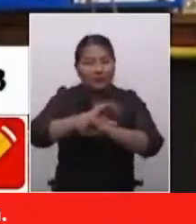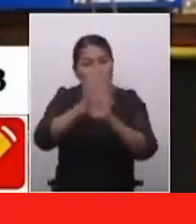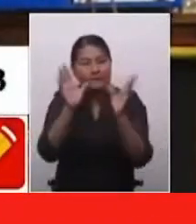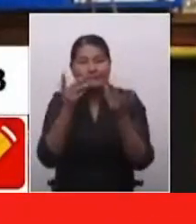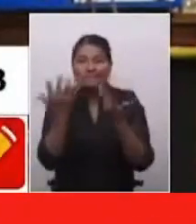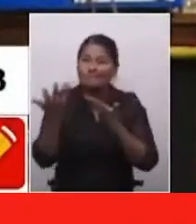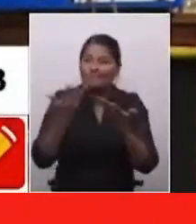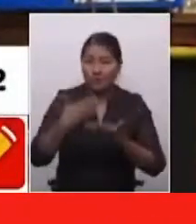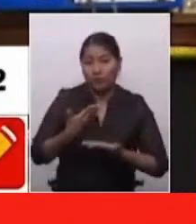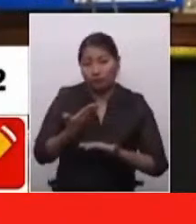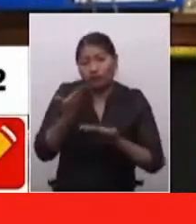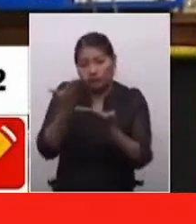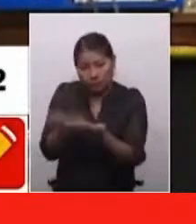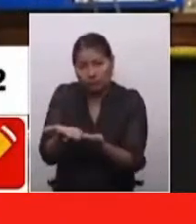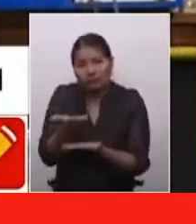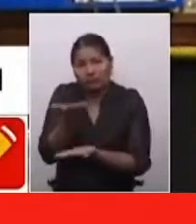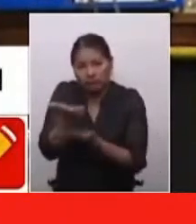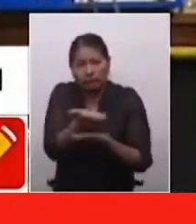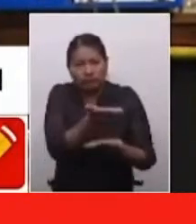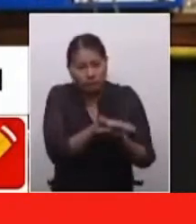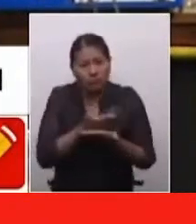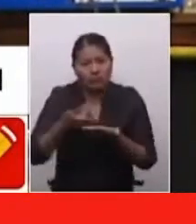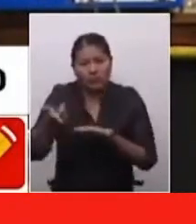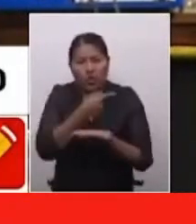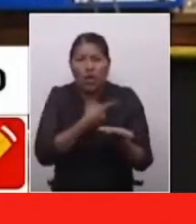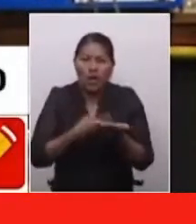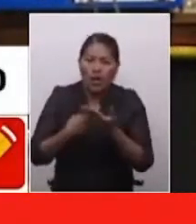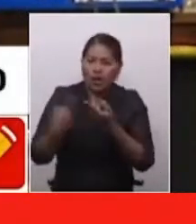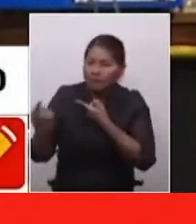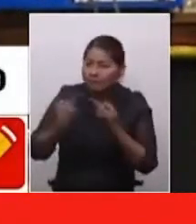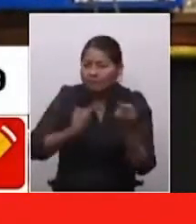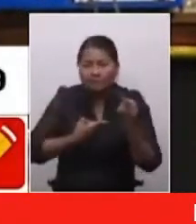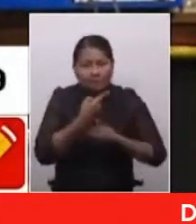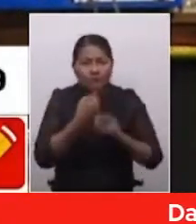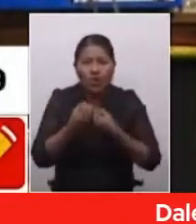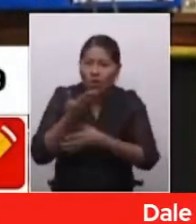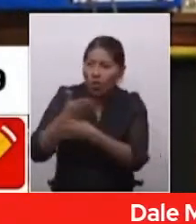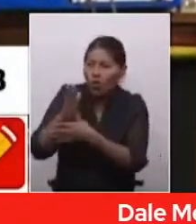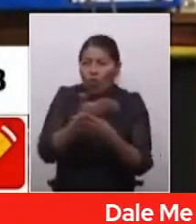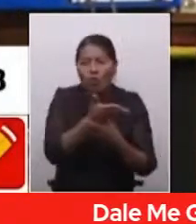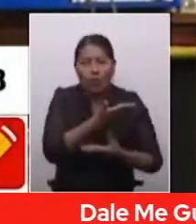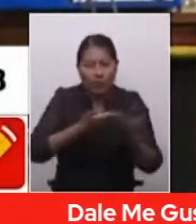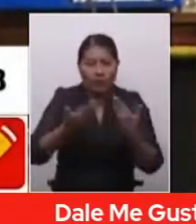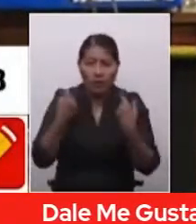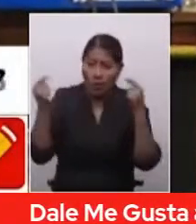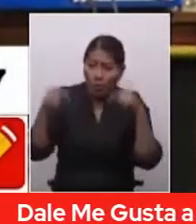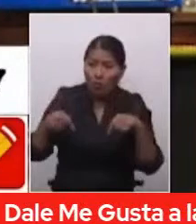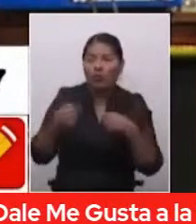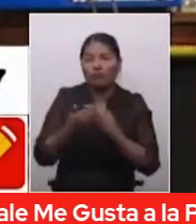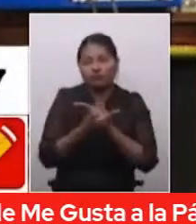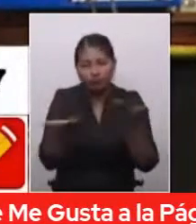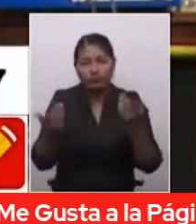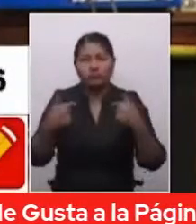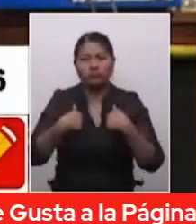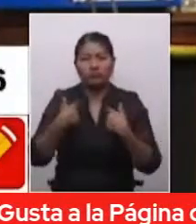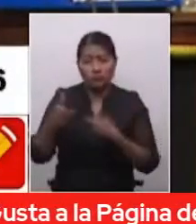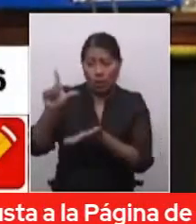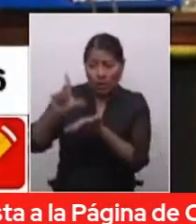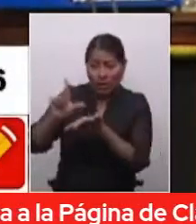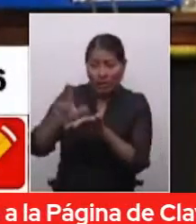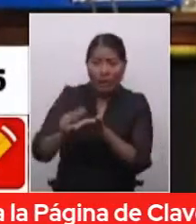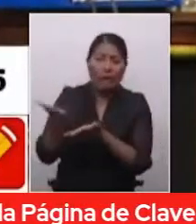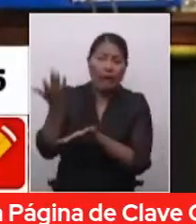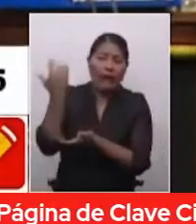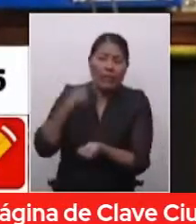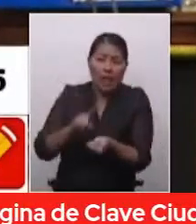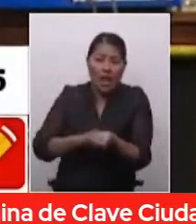nosotros planteamos desde el primer debate han sido compartidas por muchos de los candidatos el día de hoy. El día de hoy también te hablan de una Lima de todas las